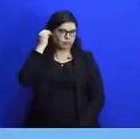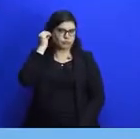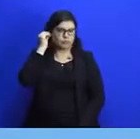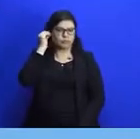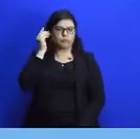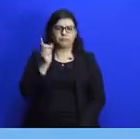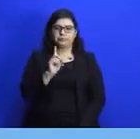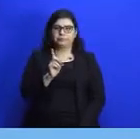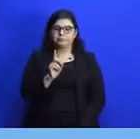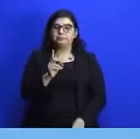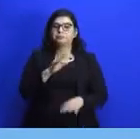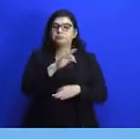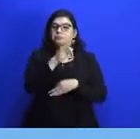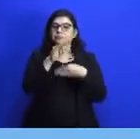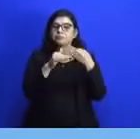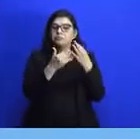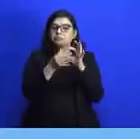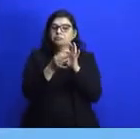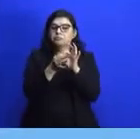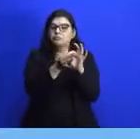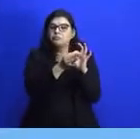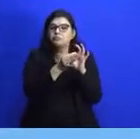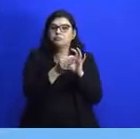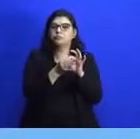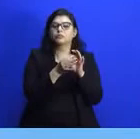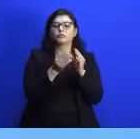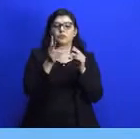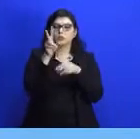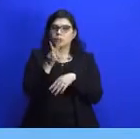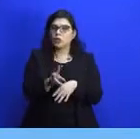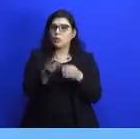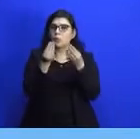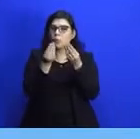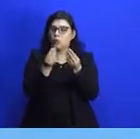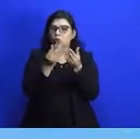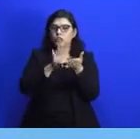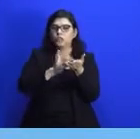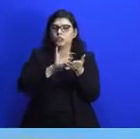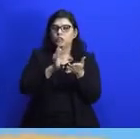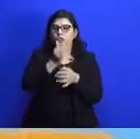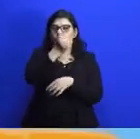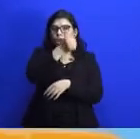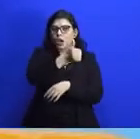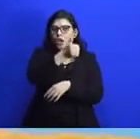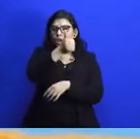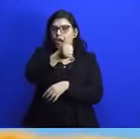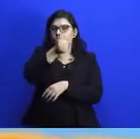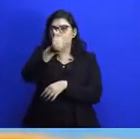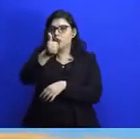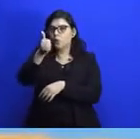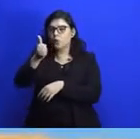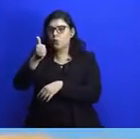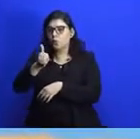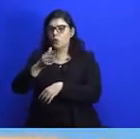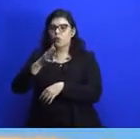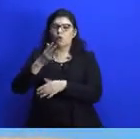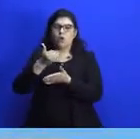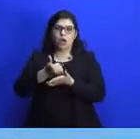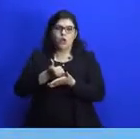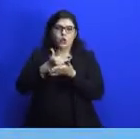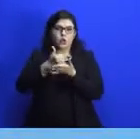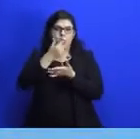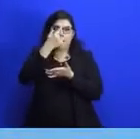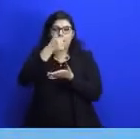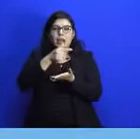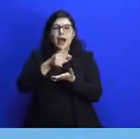un agradecimiento especial a cada uno que nos ayuda a cada día a plantar una